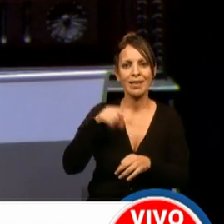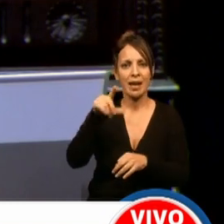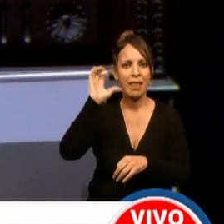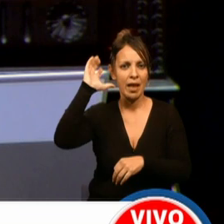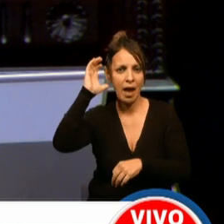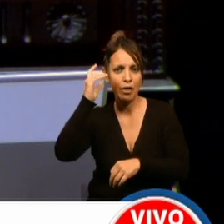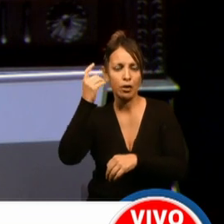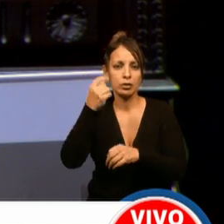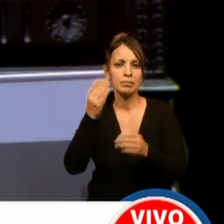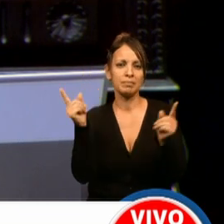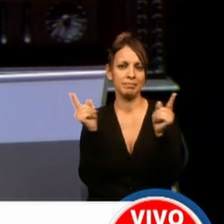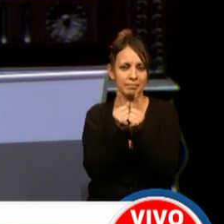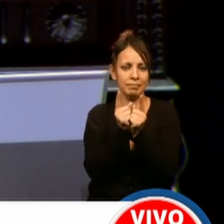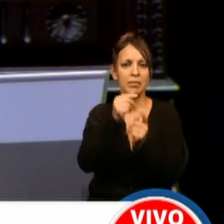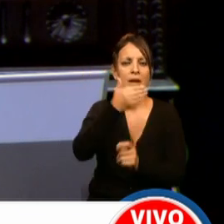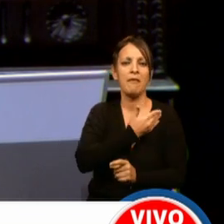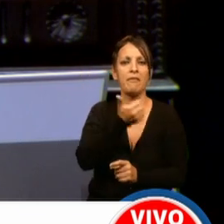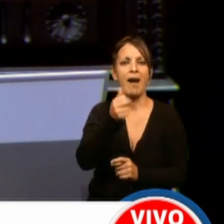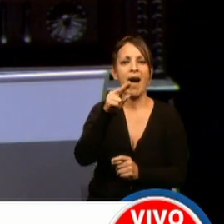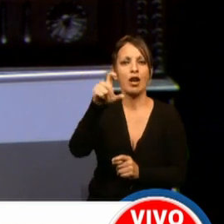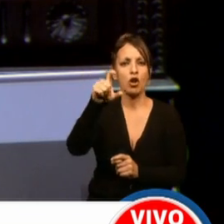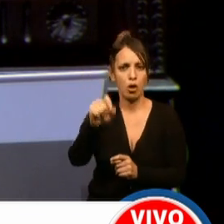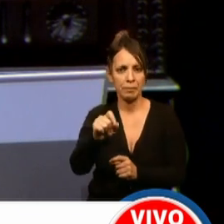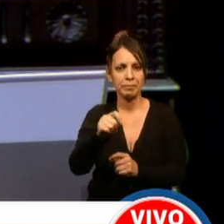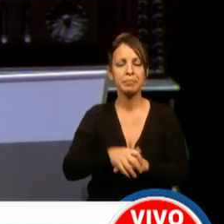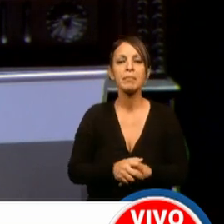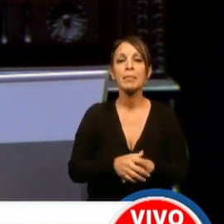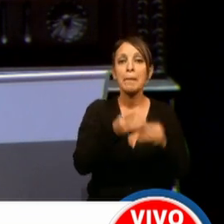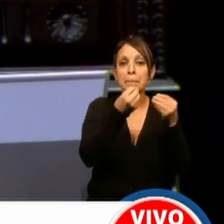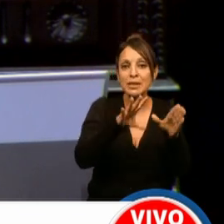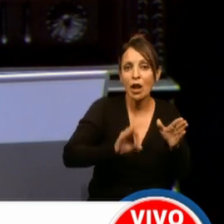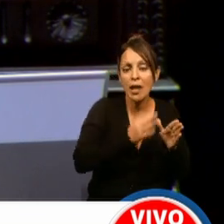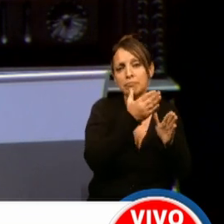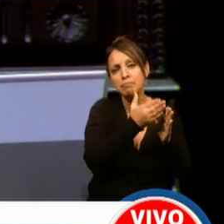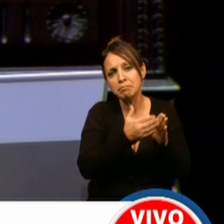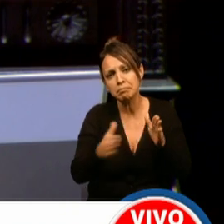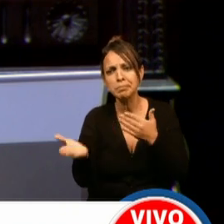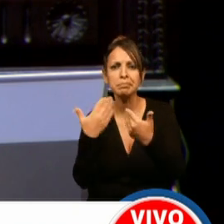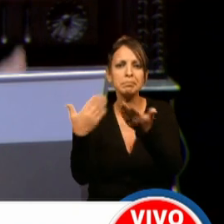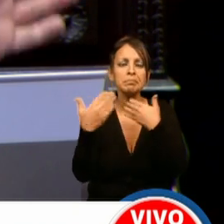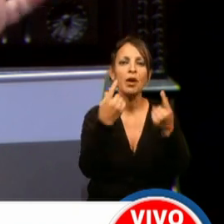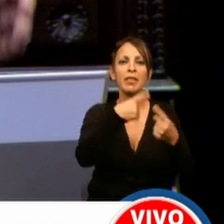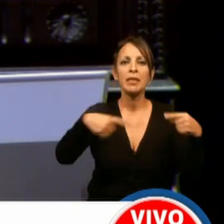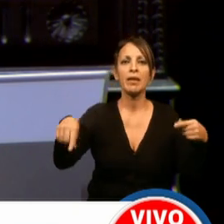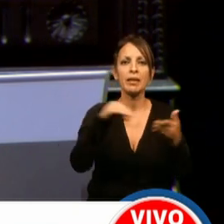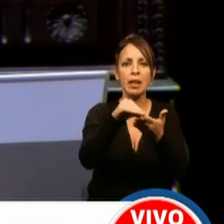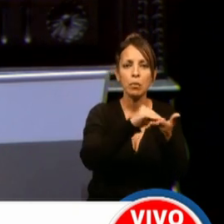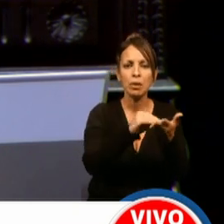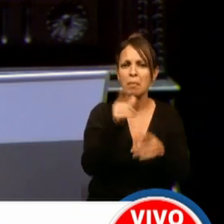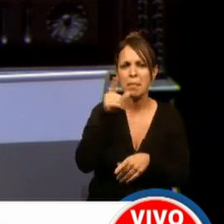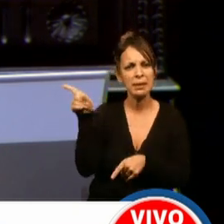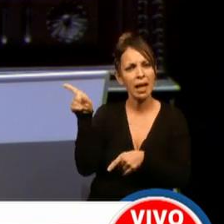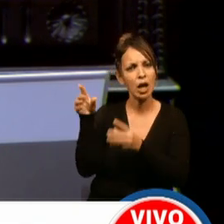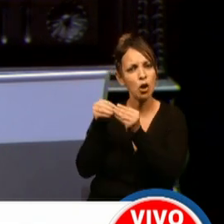farco que estuvo a principio de año conversando con varios de nosotros creo que la compañera